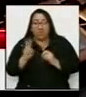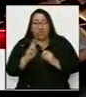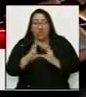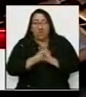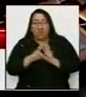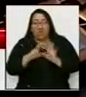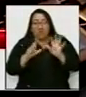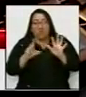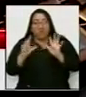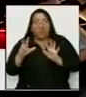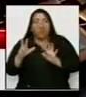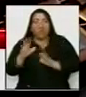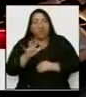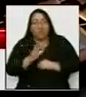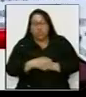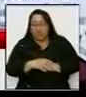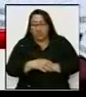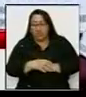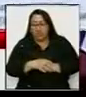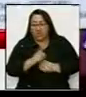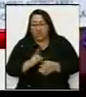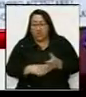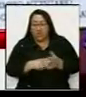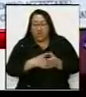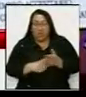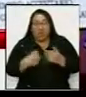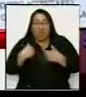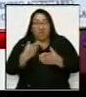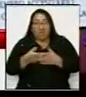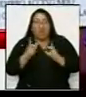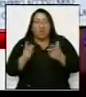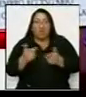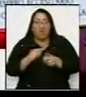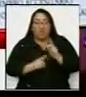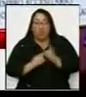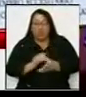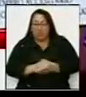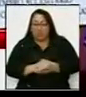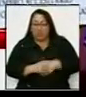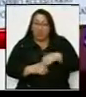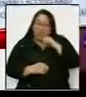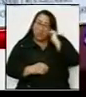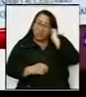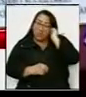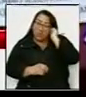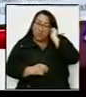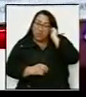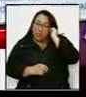ley 27.785. Si lo eliminamos, habría que hacer ahí la salvedad. También nos estaríamos